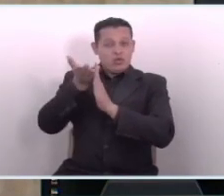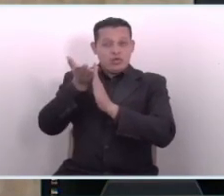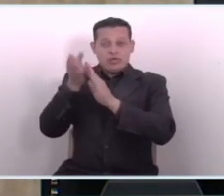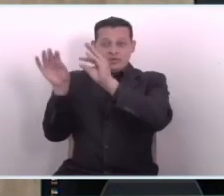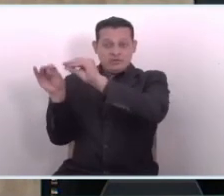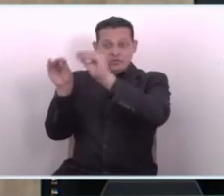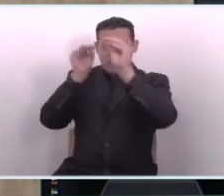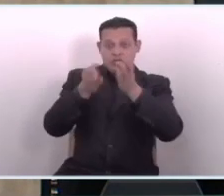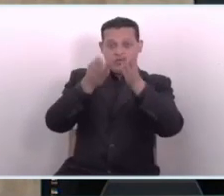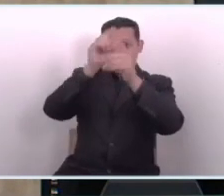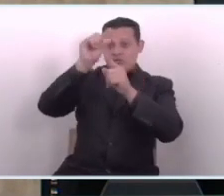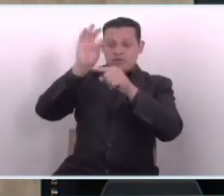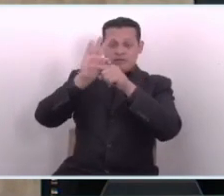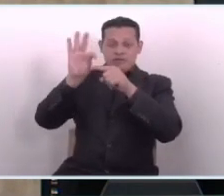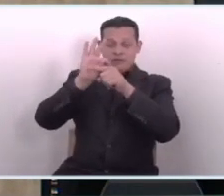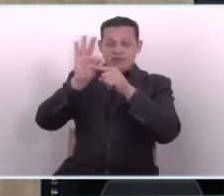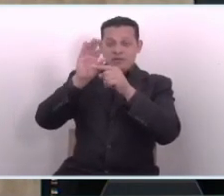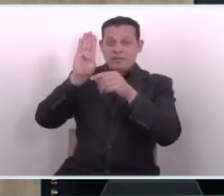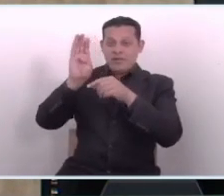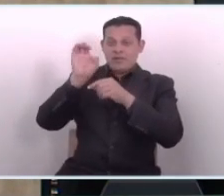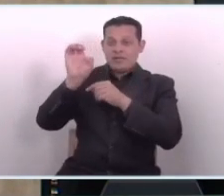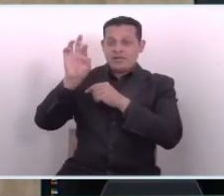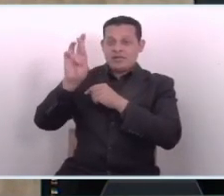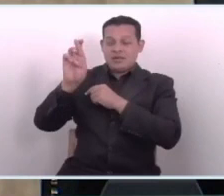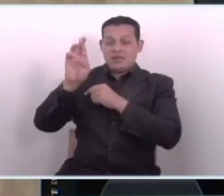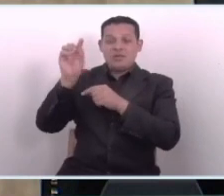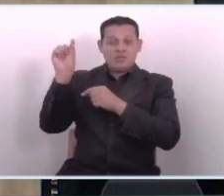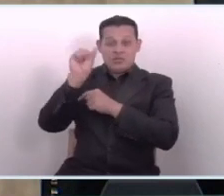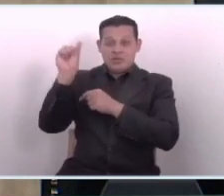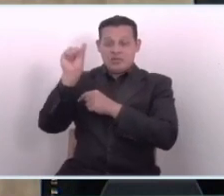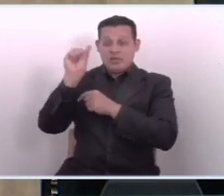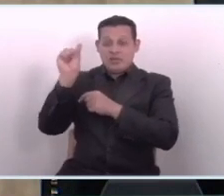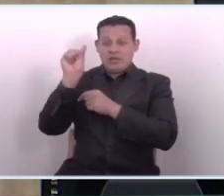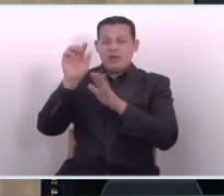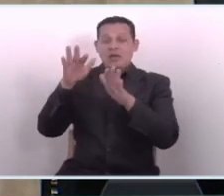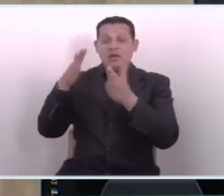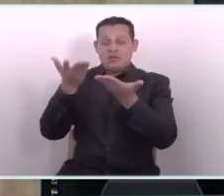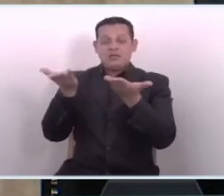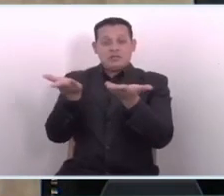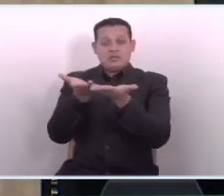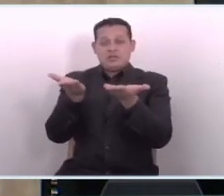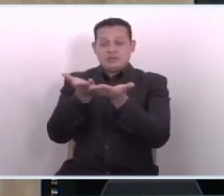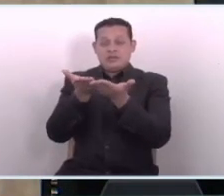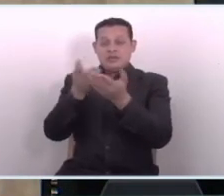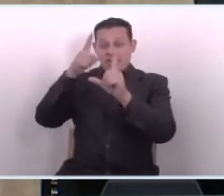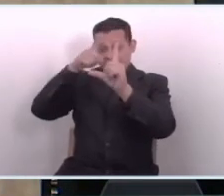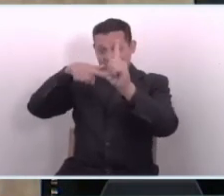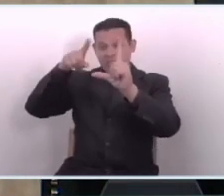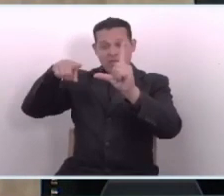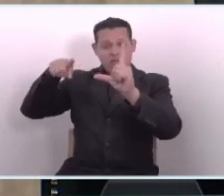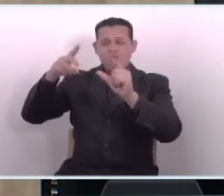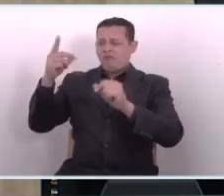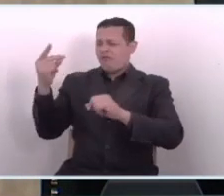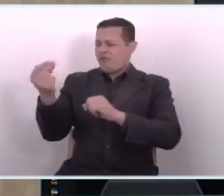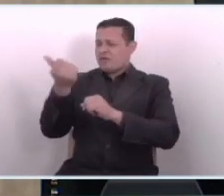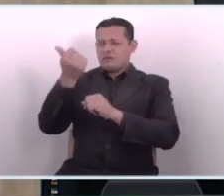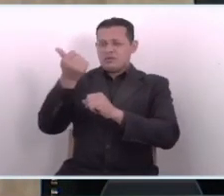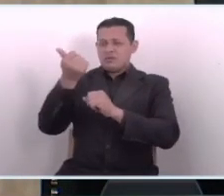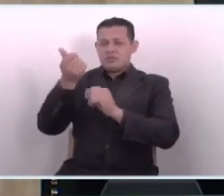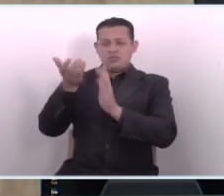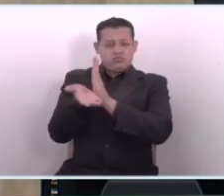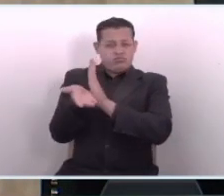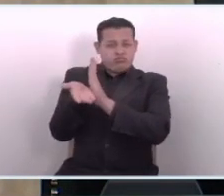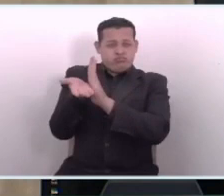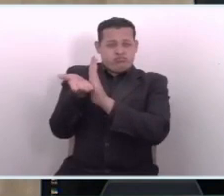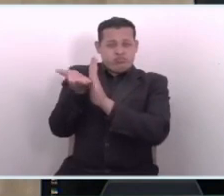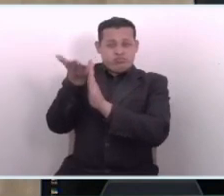de las funciones de la Digestic al Banco Central de Reserva permitirá que la generación de las estadísticas sea más ágil y se amplíen